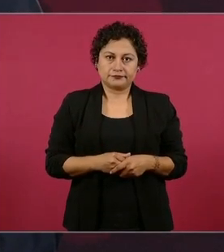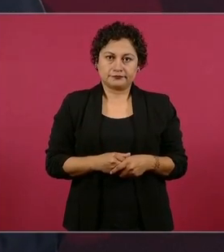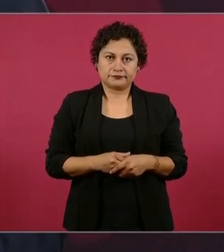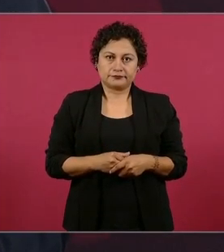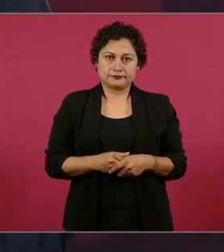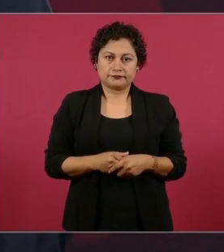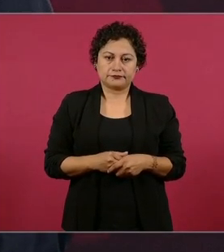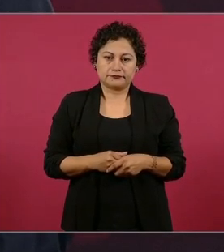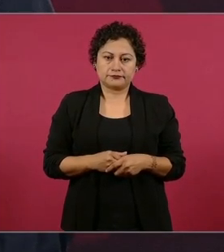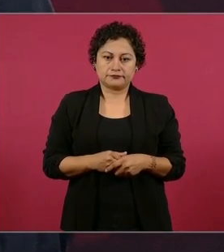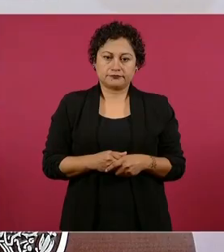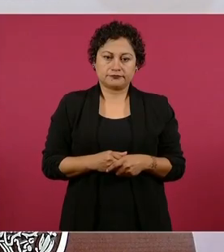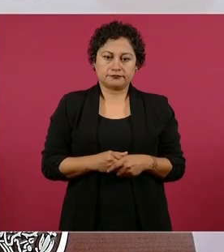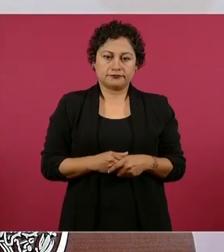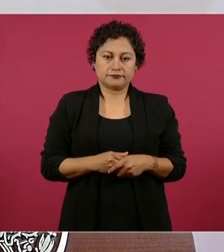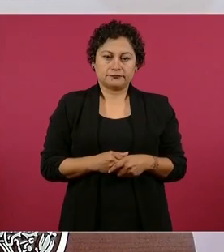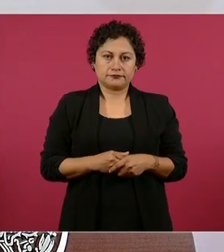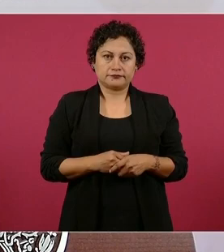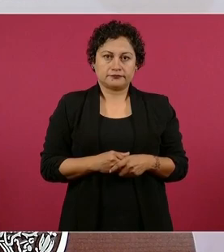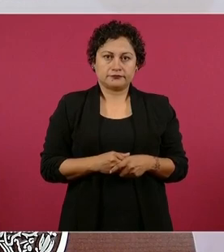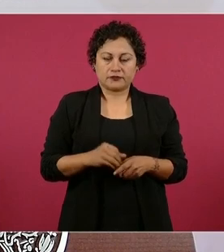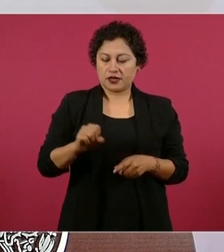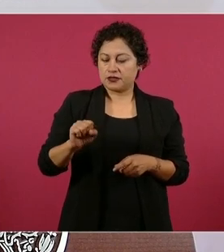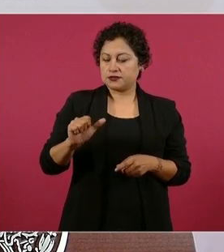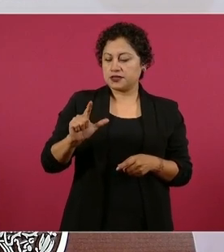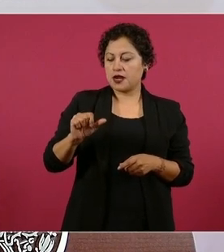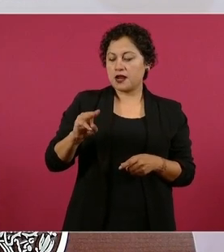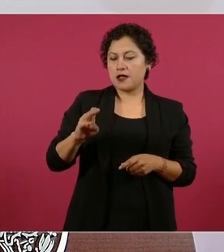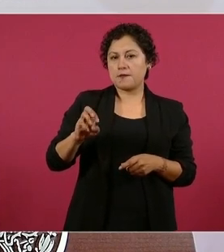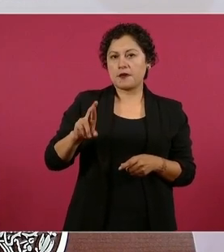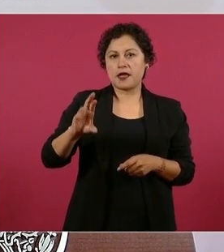el salamero nunca queda bien.